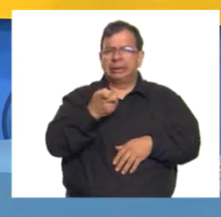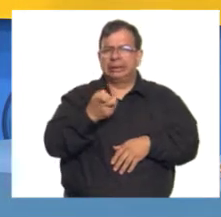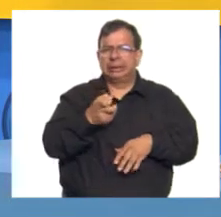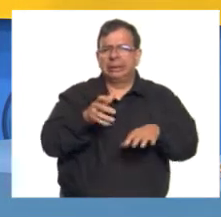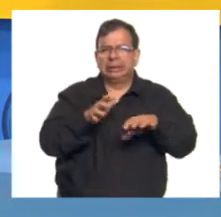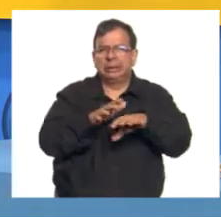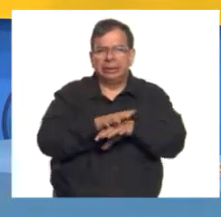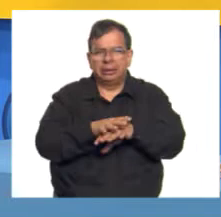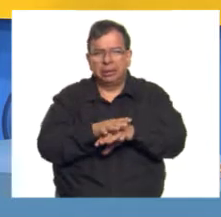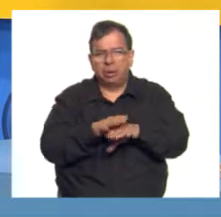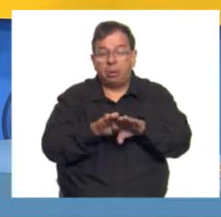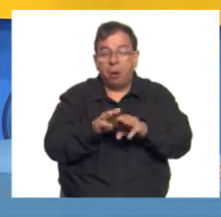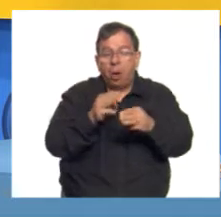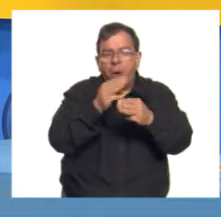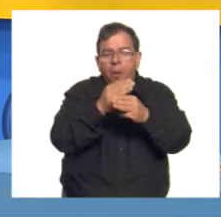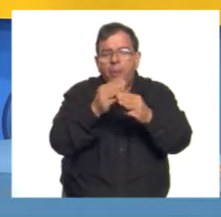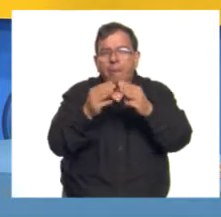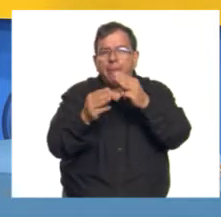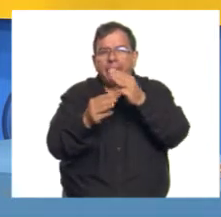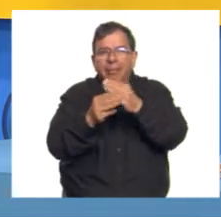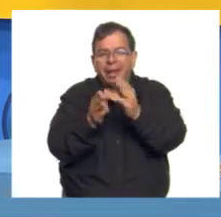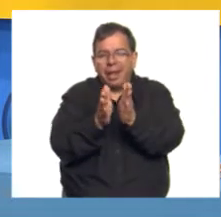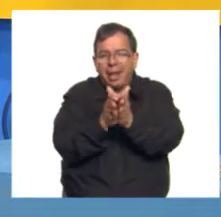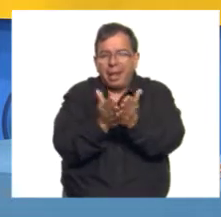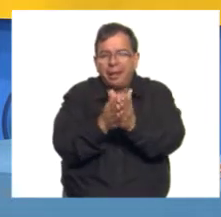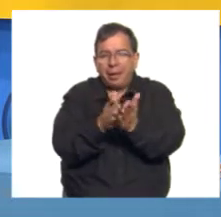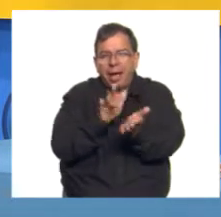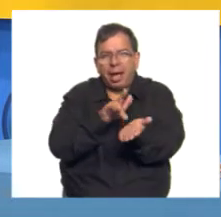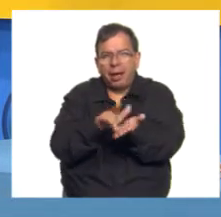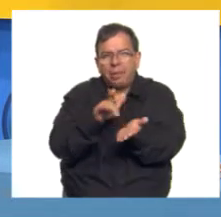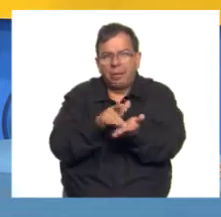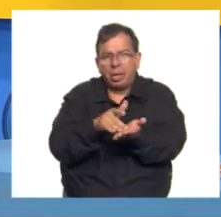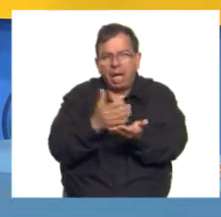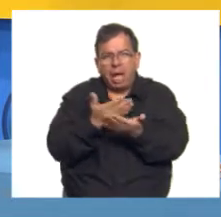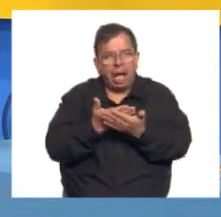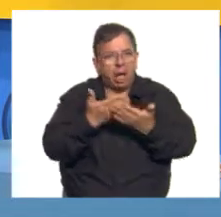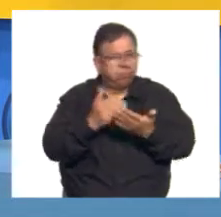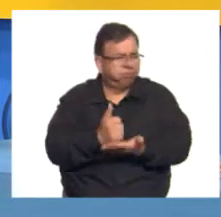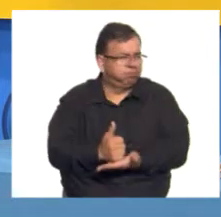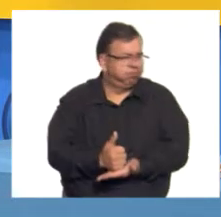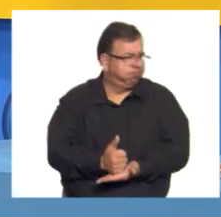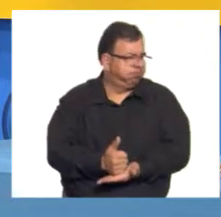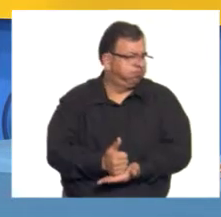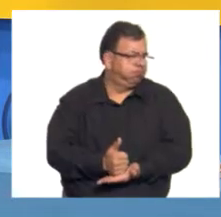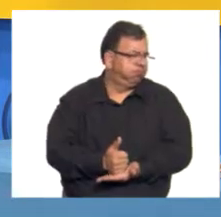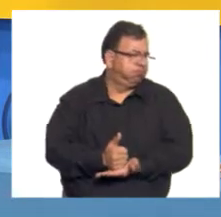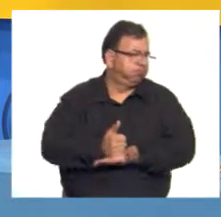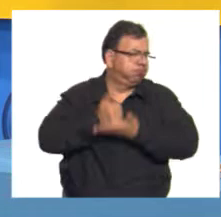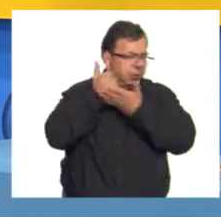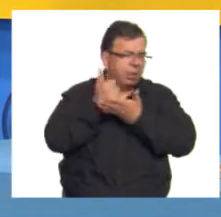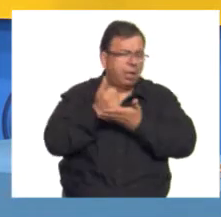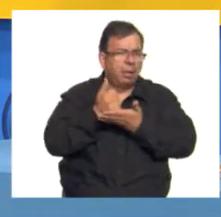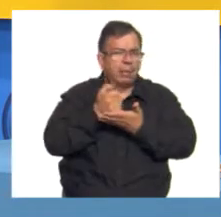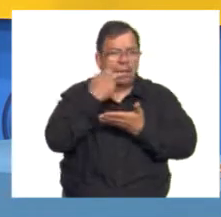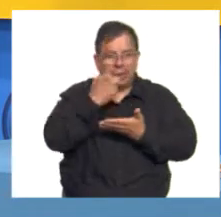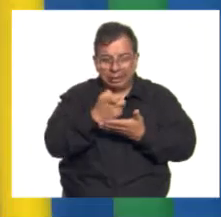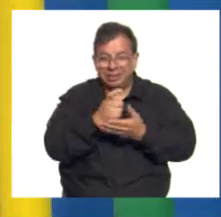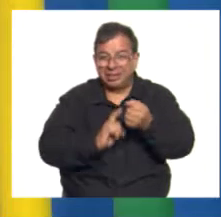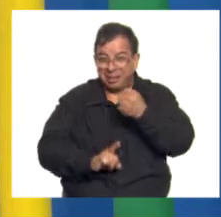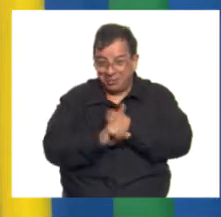enfocado a los materiales que apoyan la educación y que actualmente nos han ayudado un montón para poder afrontar esta crisis